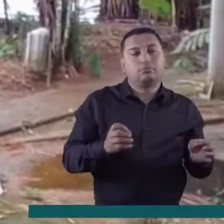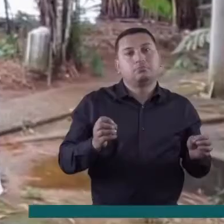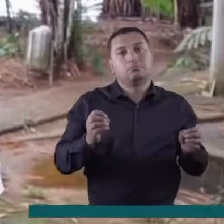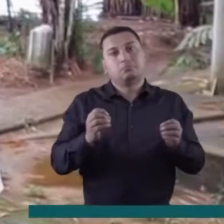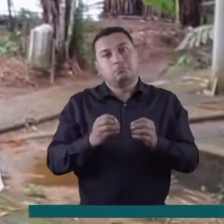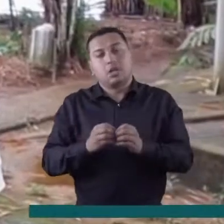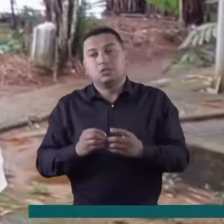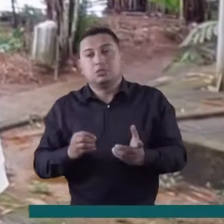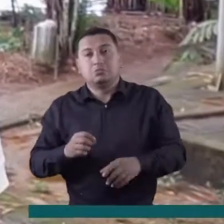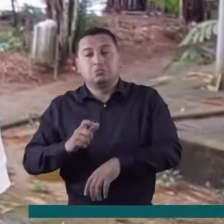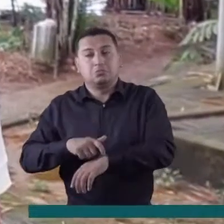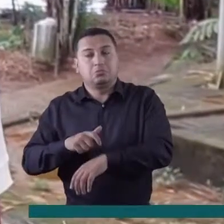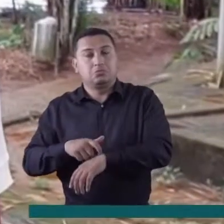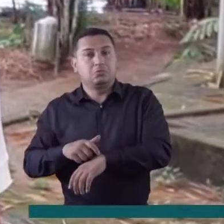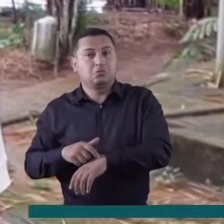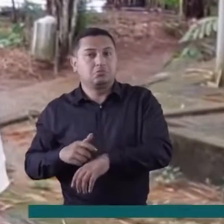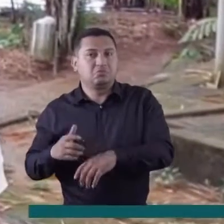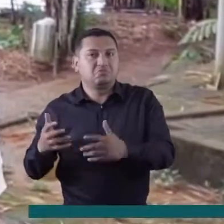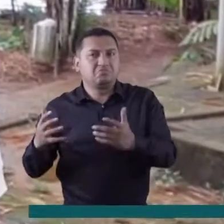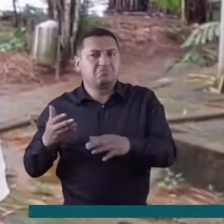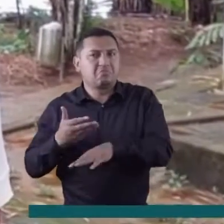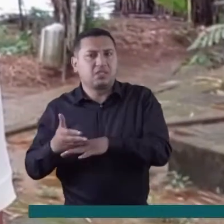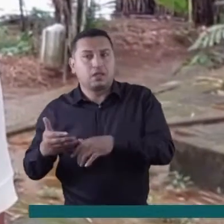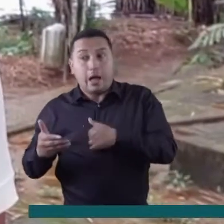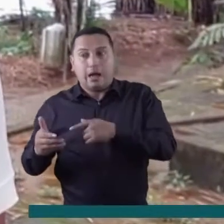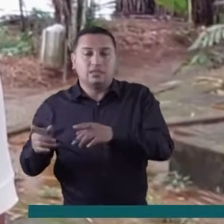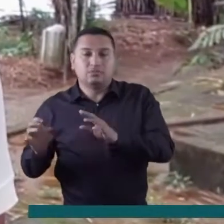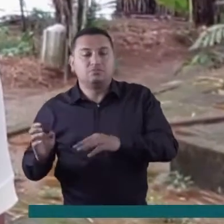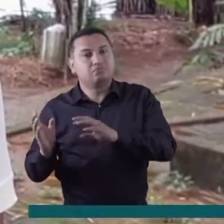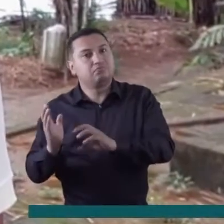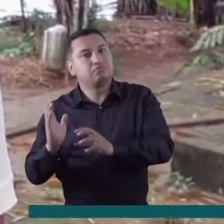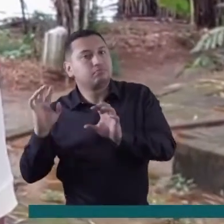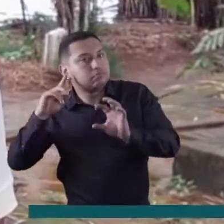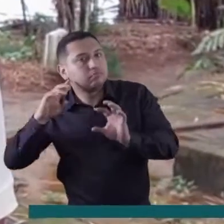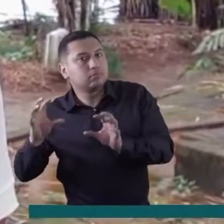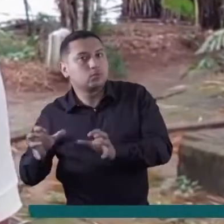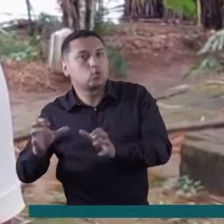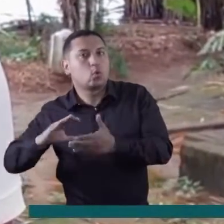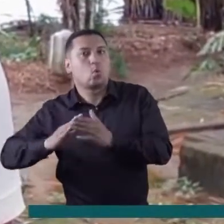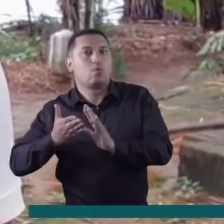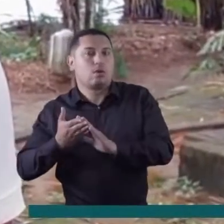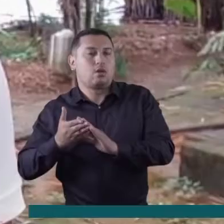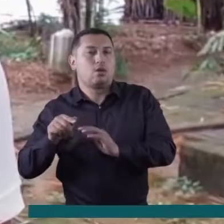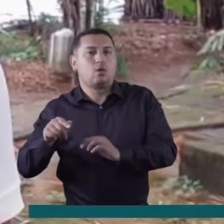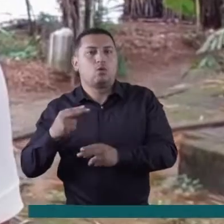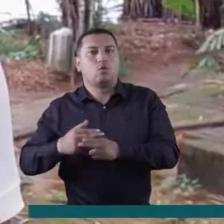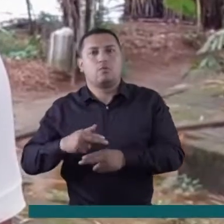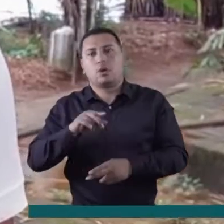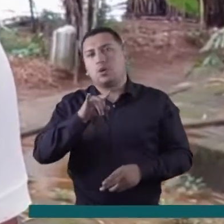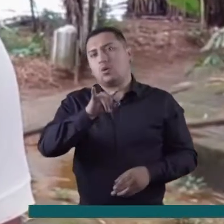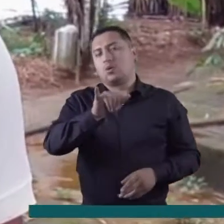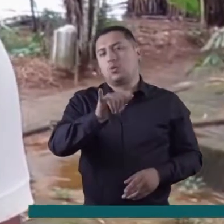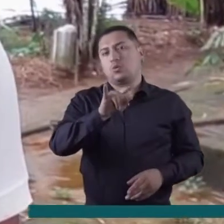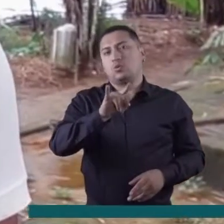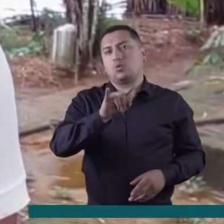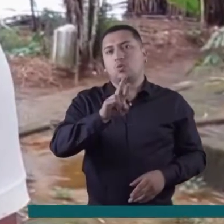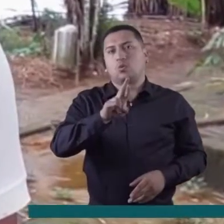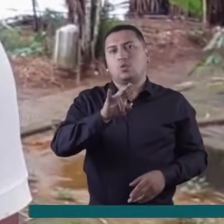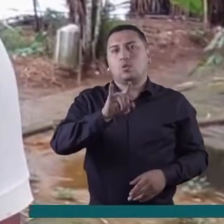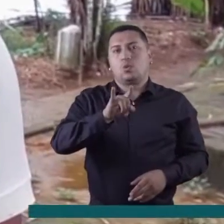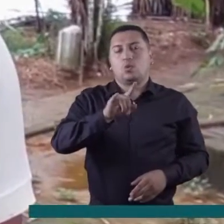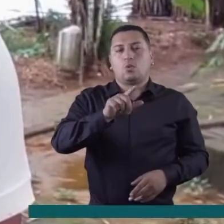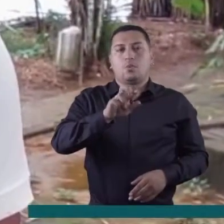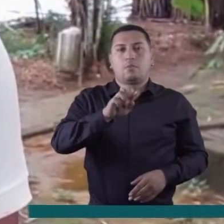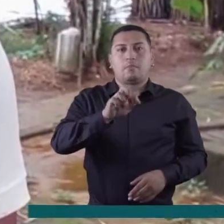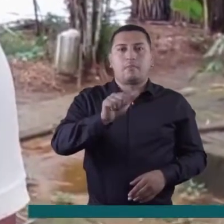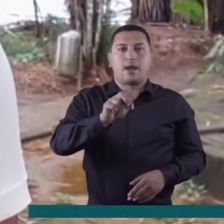tengo el espacio para oír la radio, es la emisora comunitaria Yurupari Estéreo. Pues